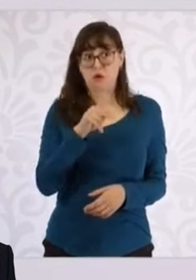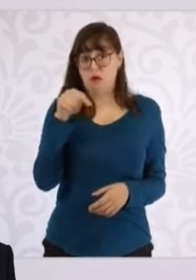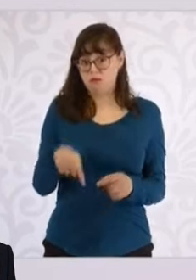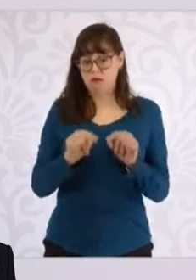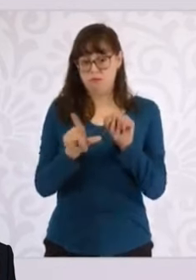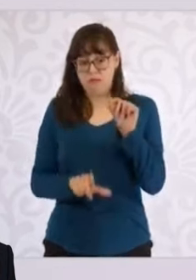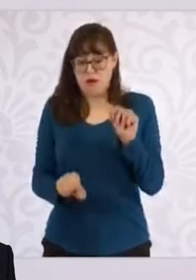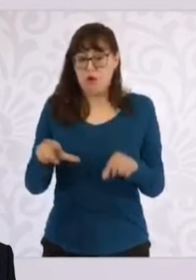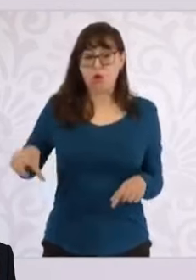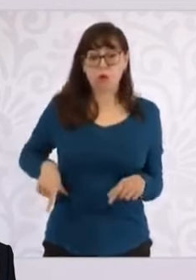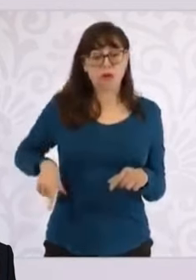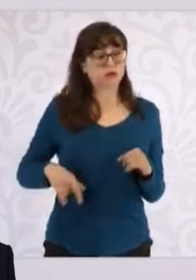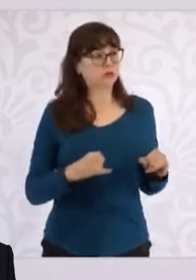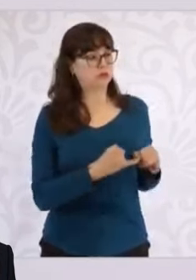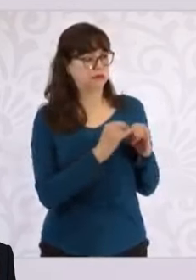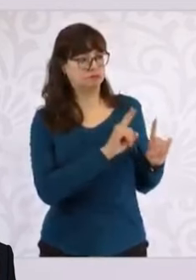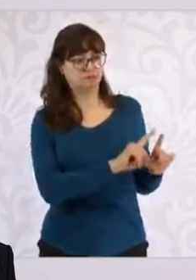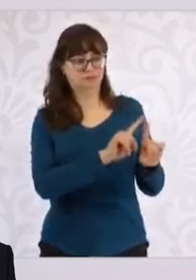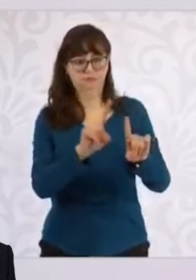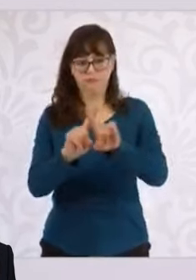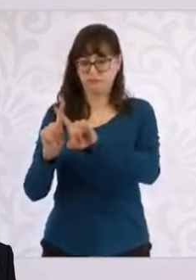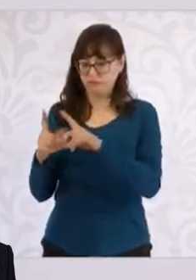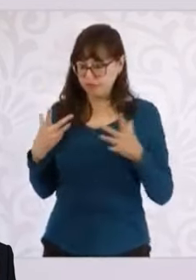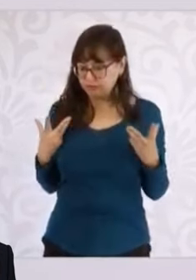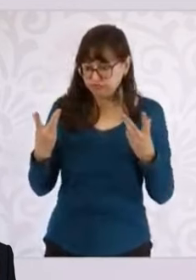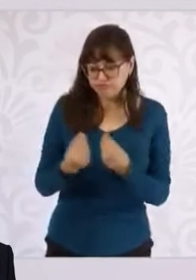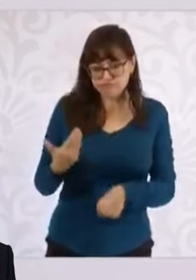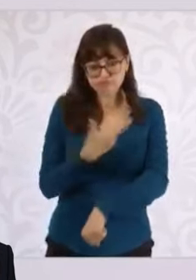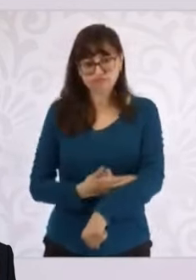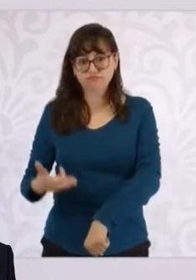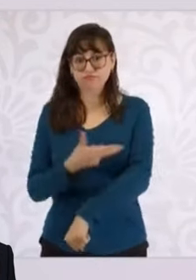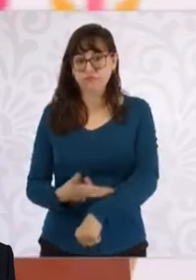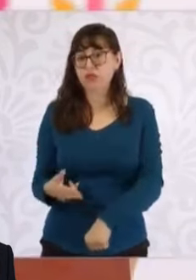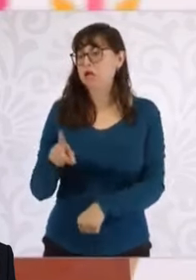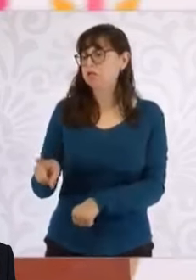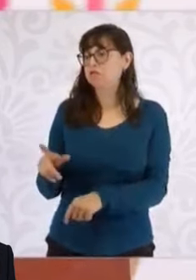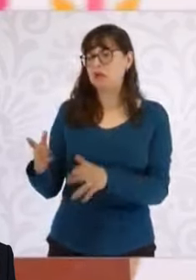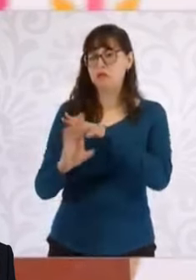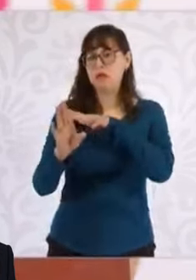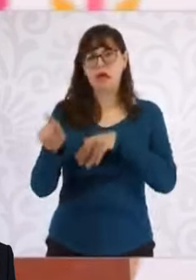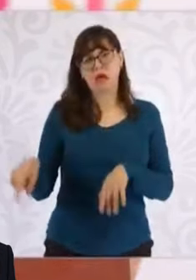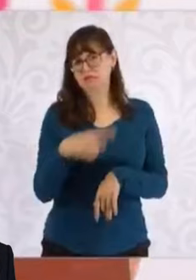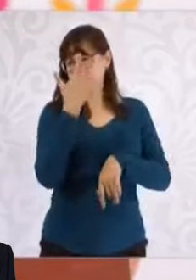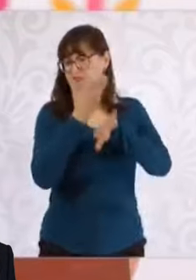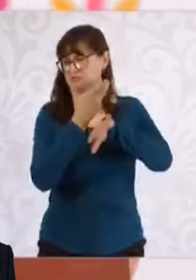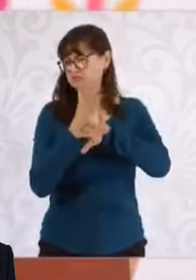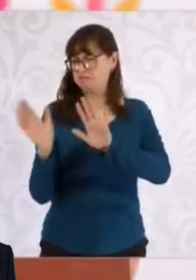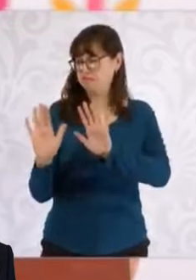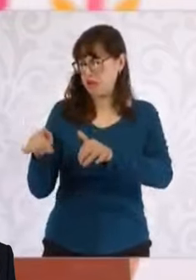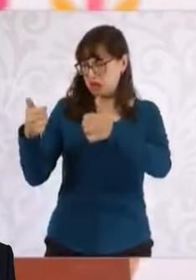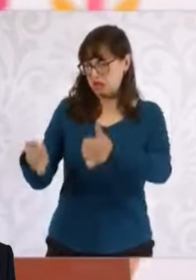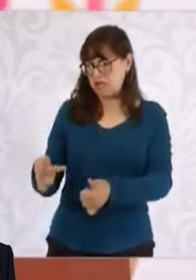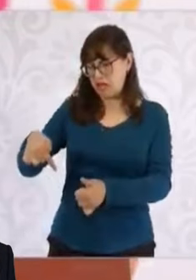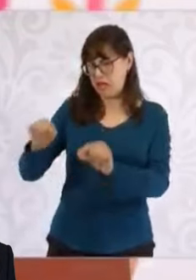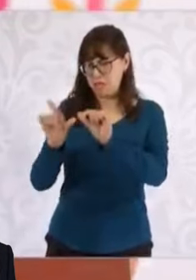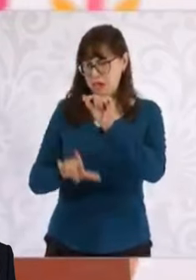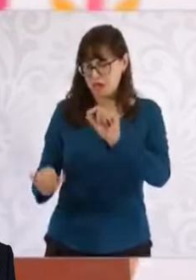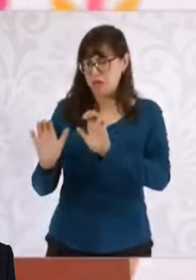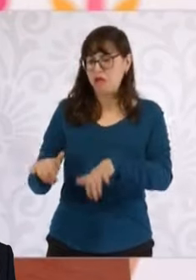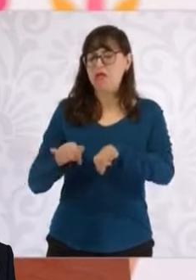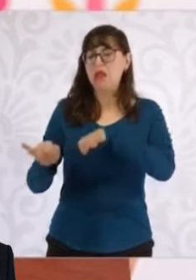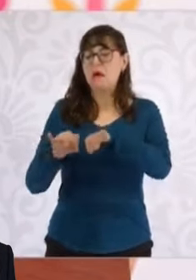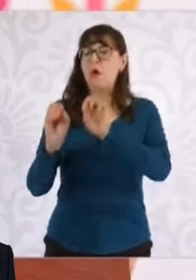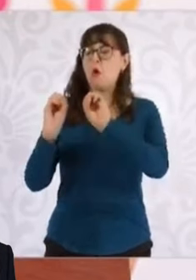gobierno que se siguen reuniendo y que ha permitido desde dar empleo en México hasta el rorno humanitario el rescate